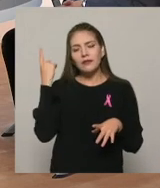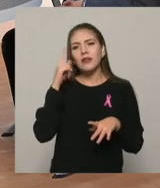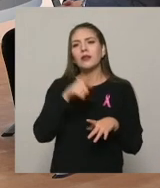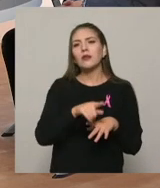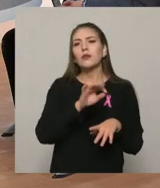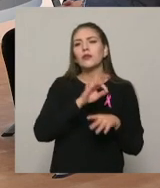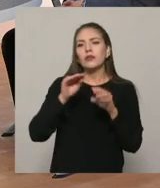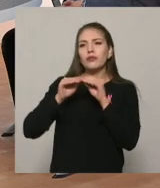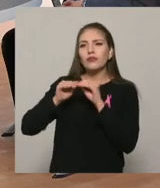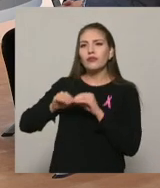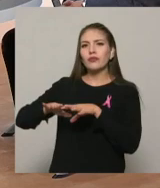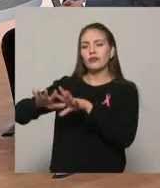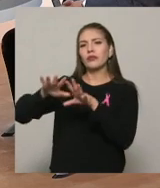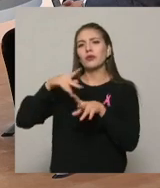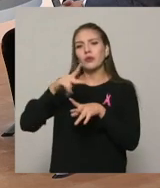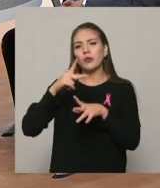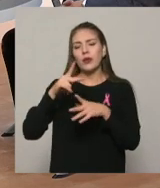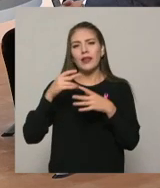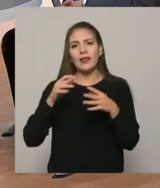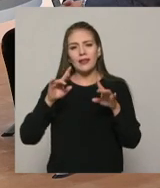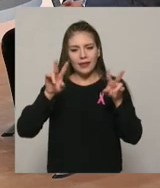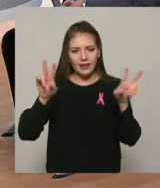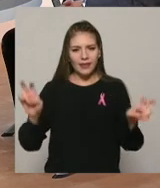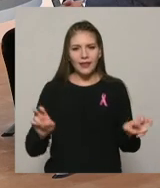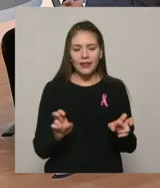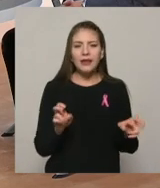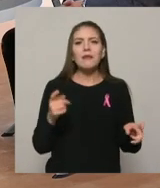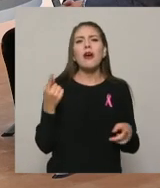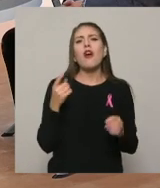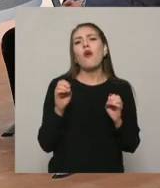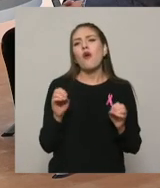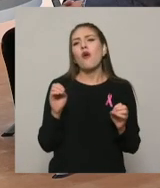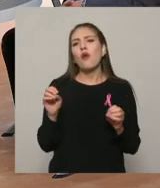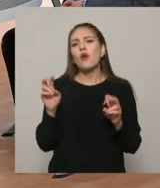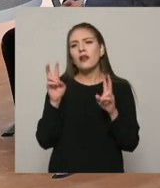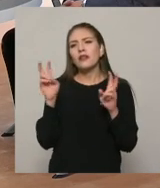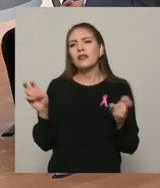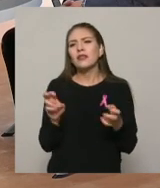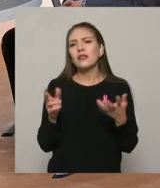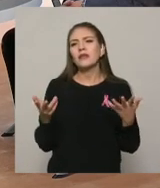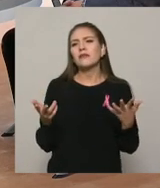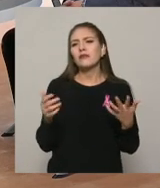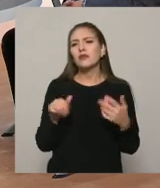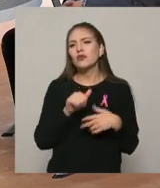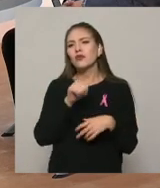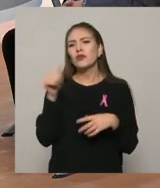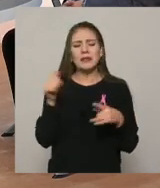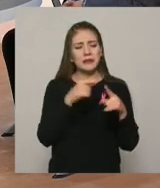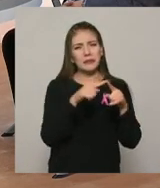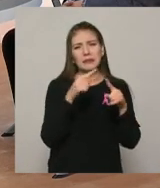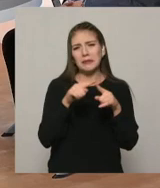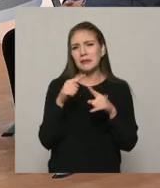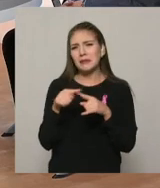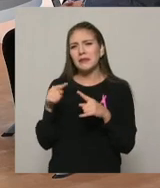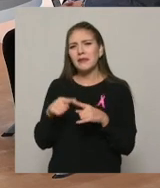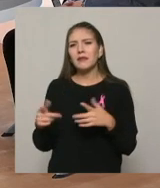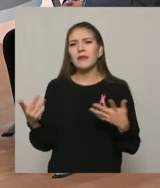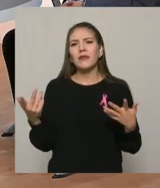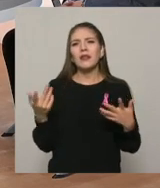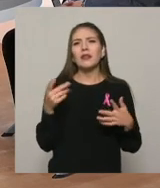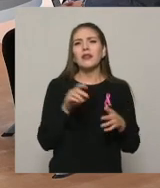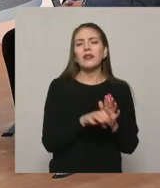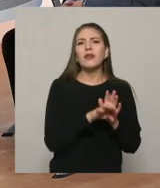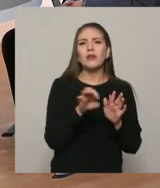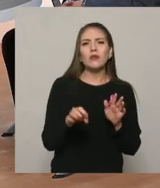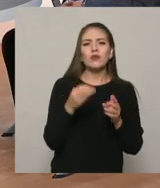te publiquen un tema de esta naturaleza a un tema, por ejemplo, de exoplanetas o de multiversos, física cuántica, en